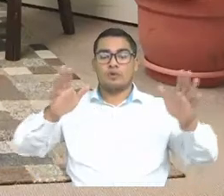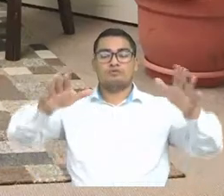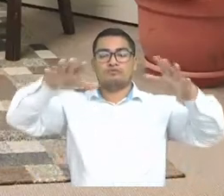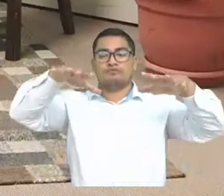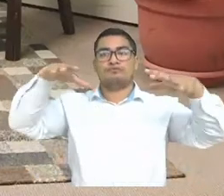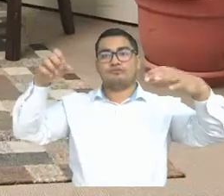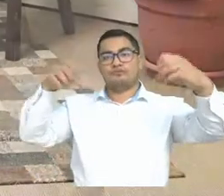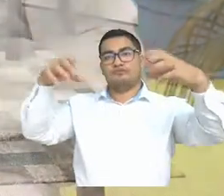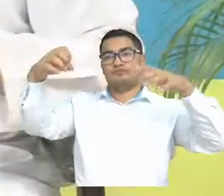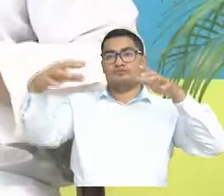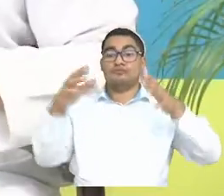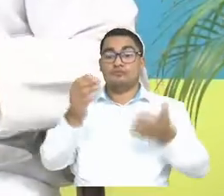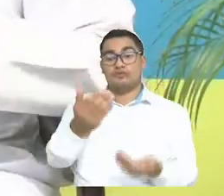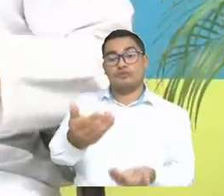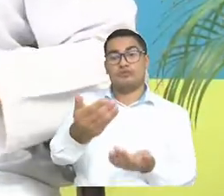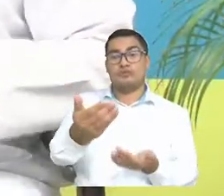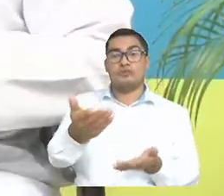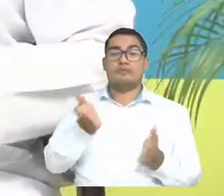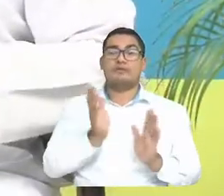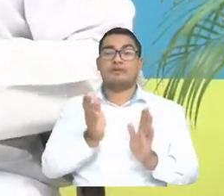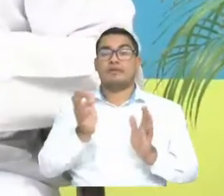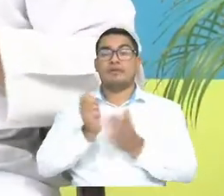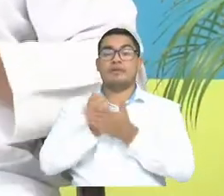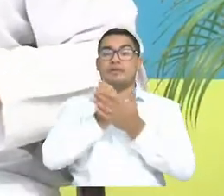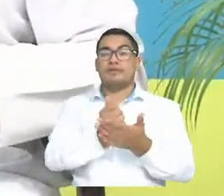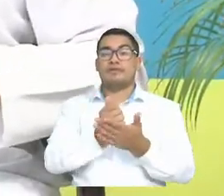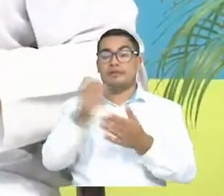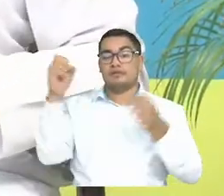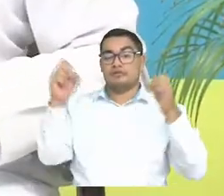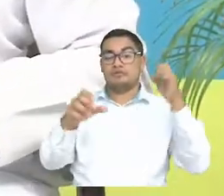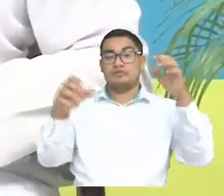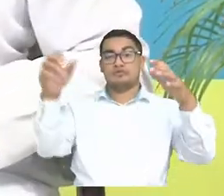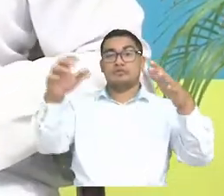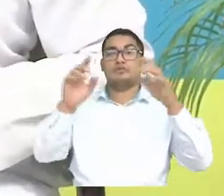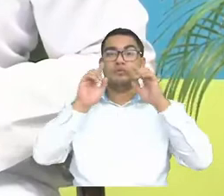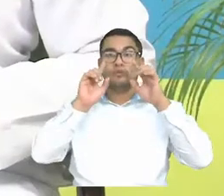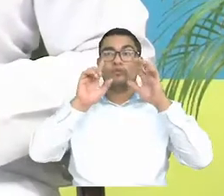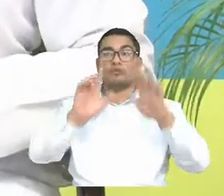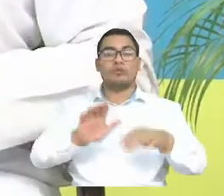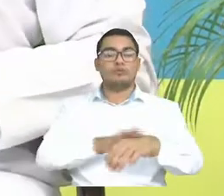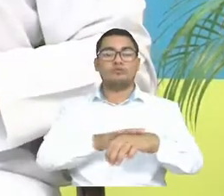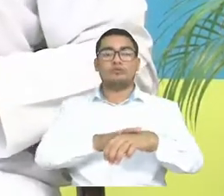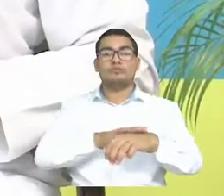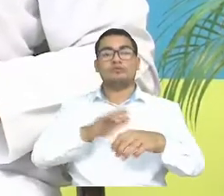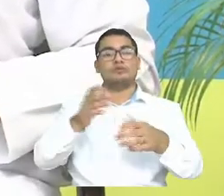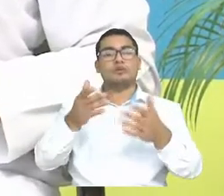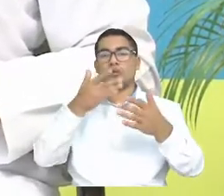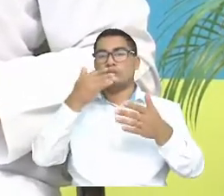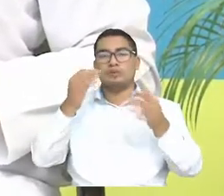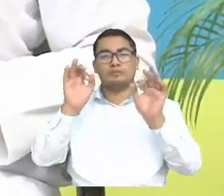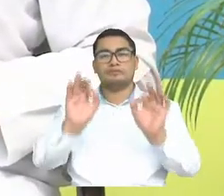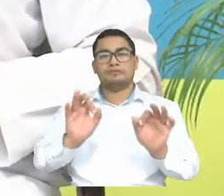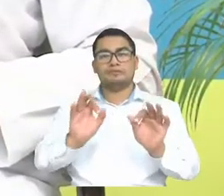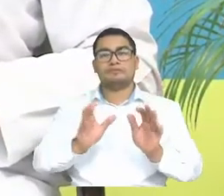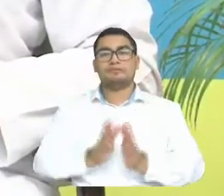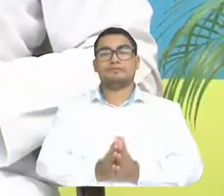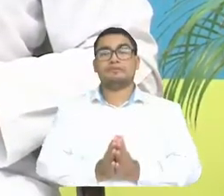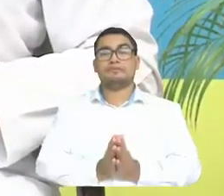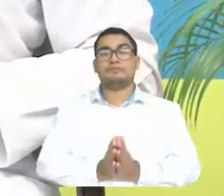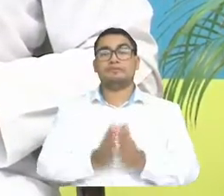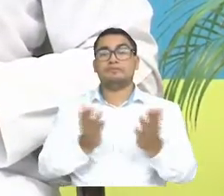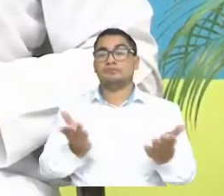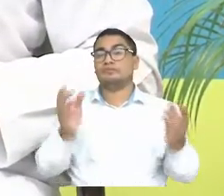la fototerapia, ¿verdad?, que esto va a ayudar al bebé para evitar estas complicaciones al recién nacido. Ya.